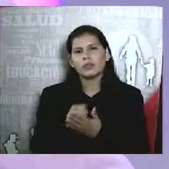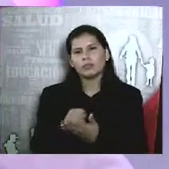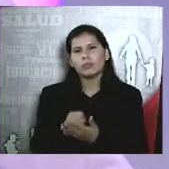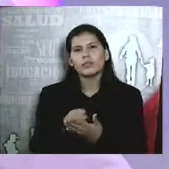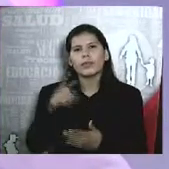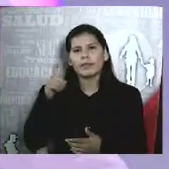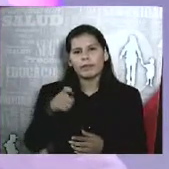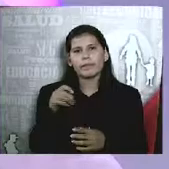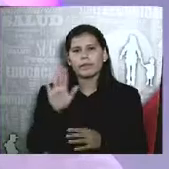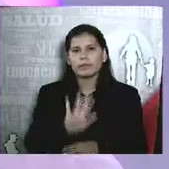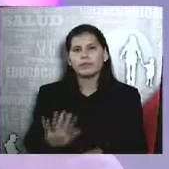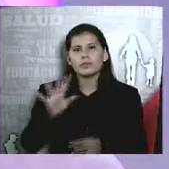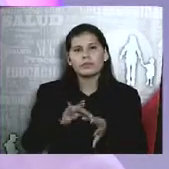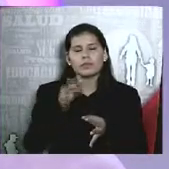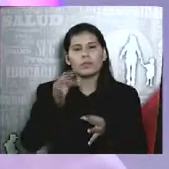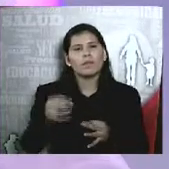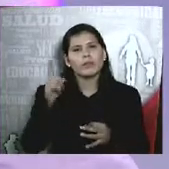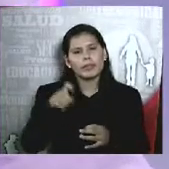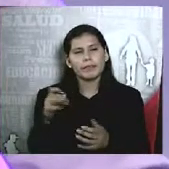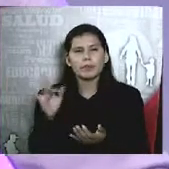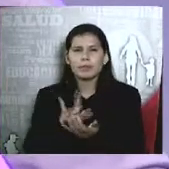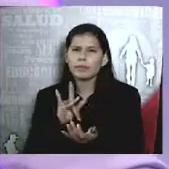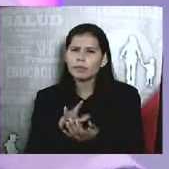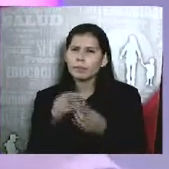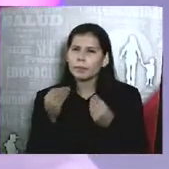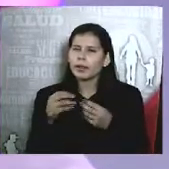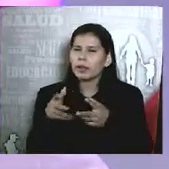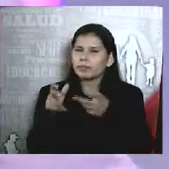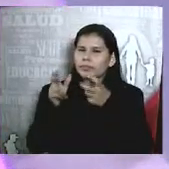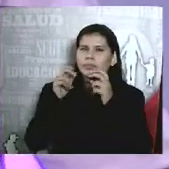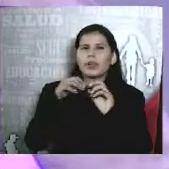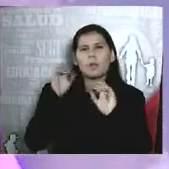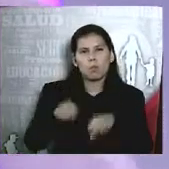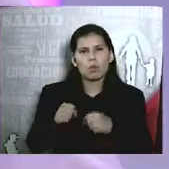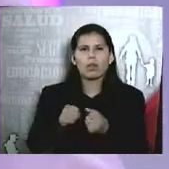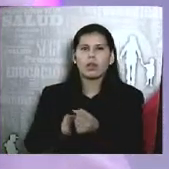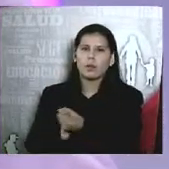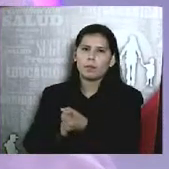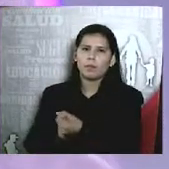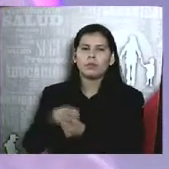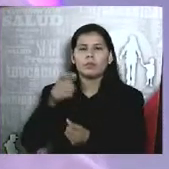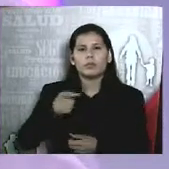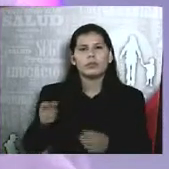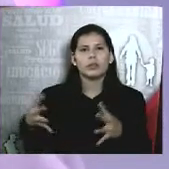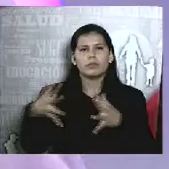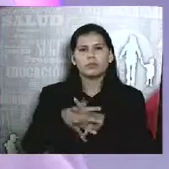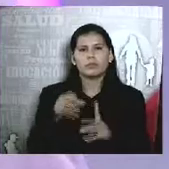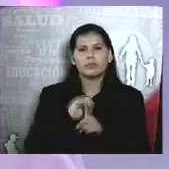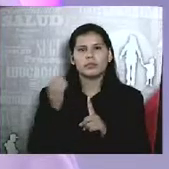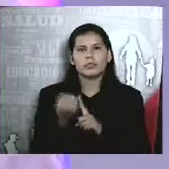estando en los municipios y en los contextos podemos apoyar el tránsito a la reintegración